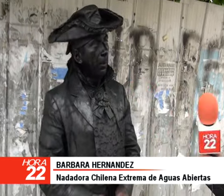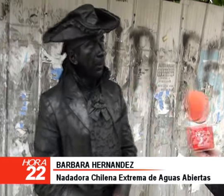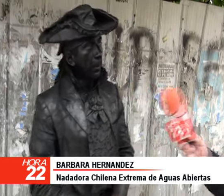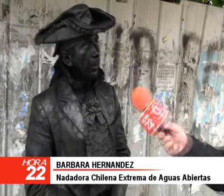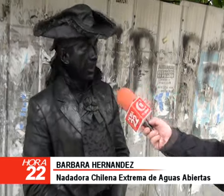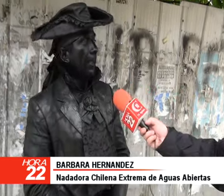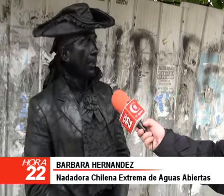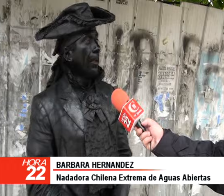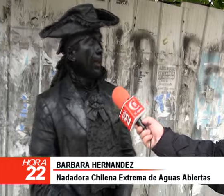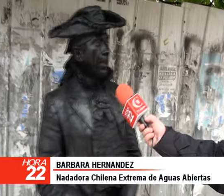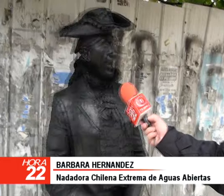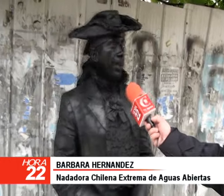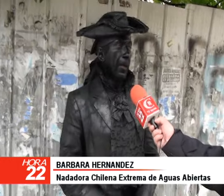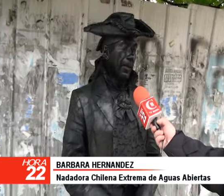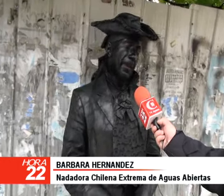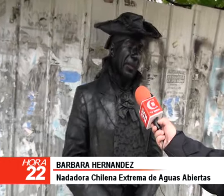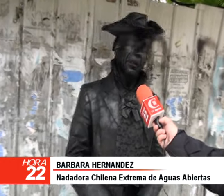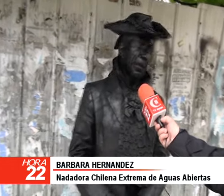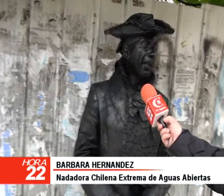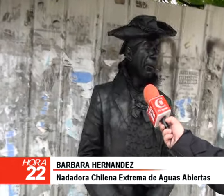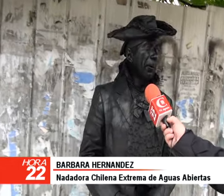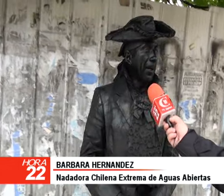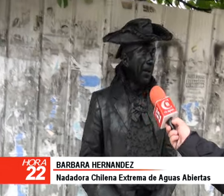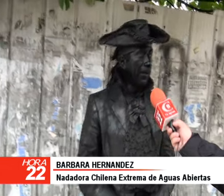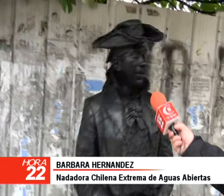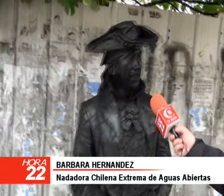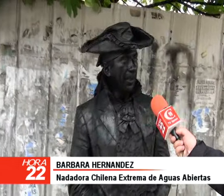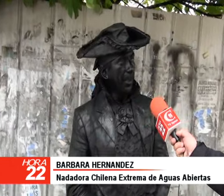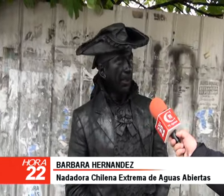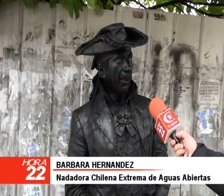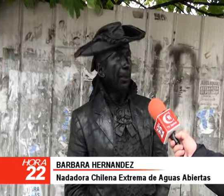que echa lucas, sí? Sí, me han echado hasta 10 lucas.